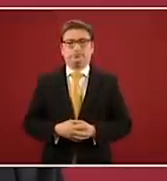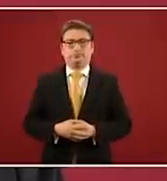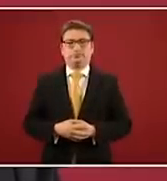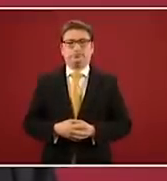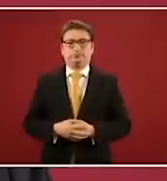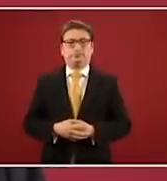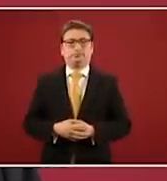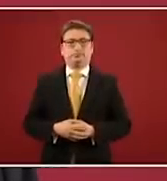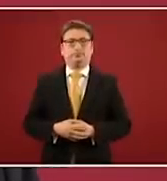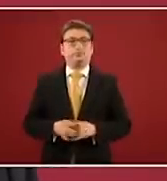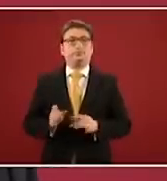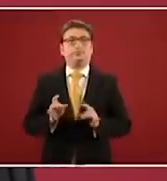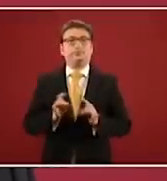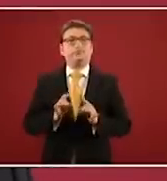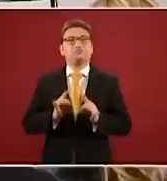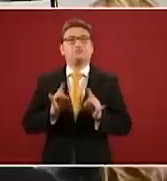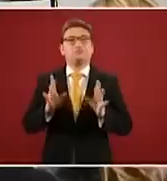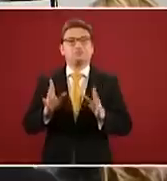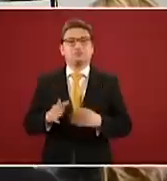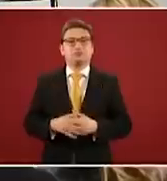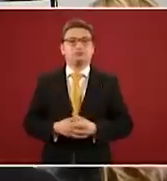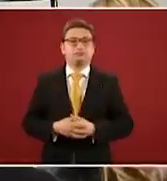En caso de que